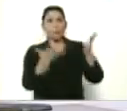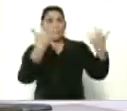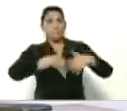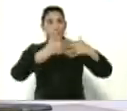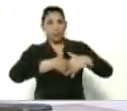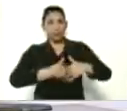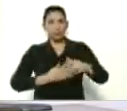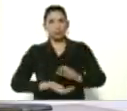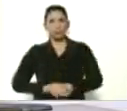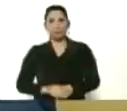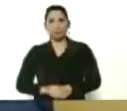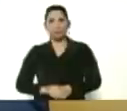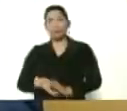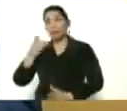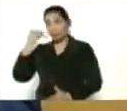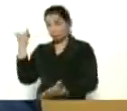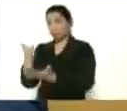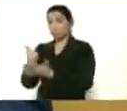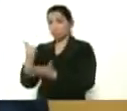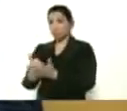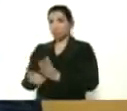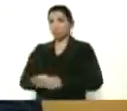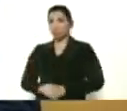Sí, fíjate,